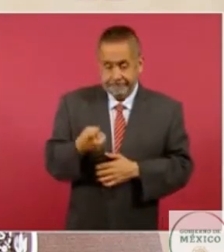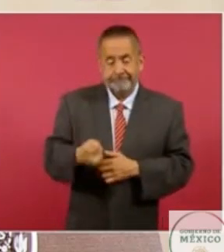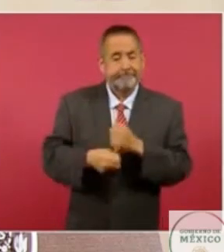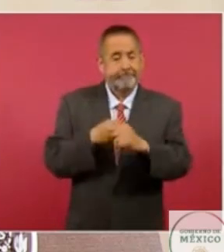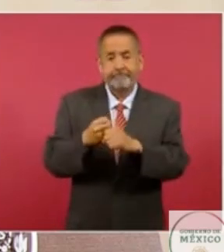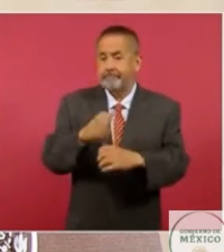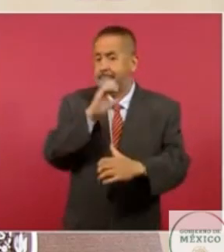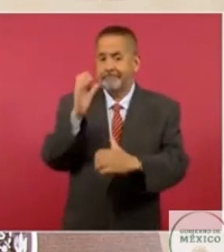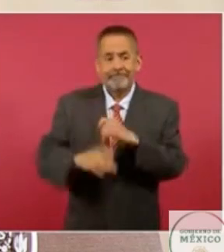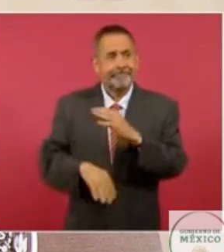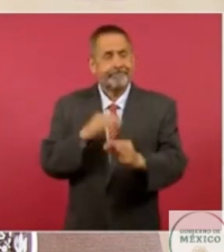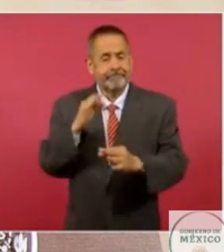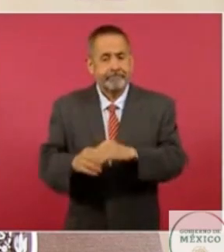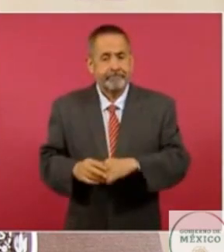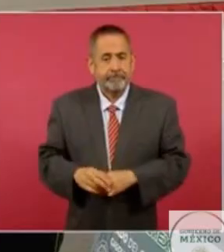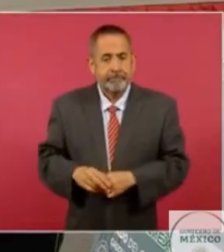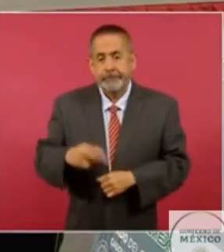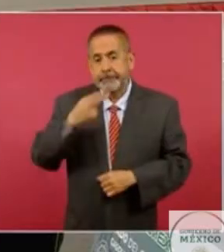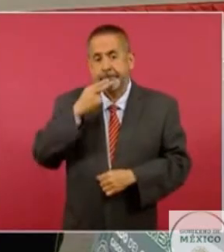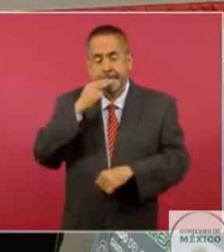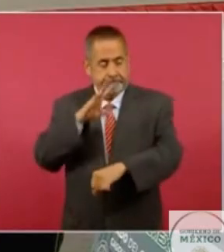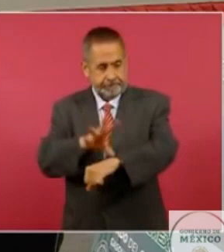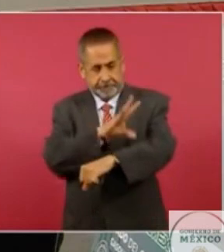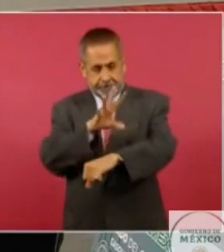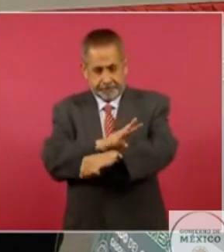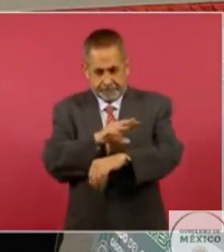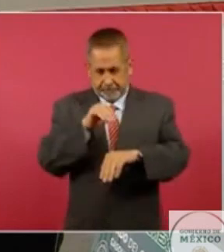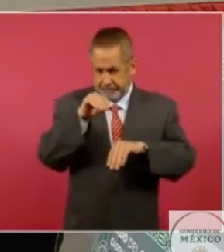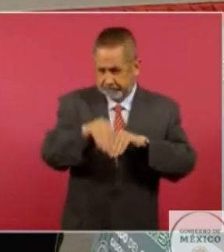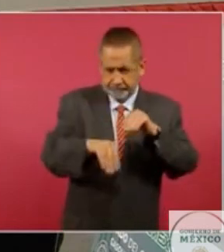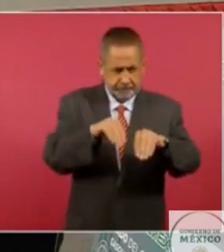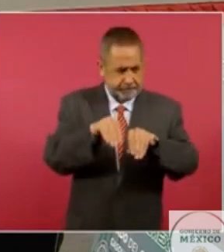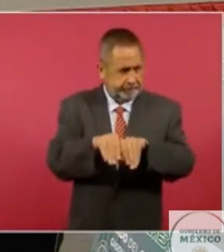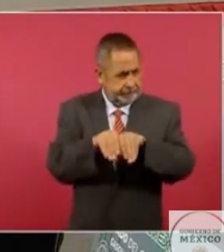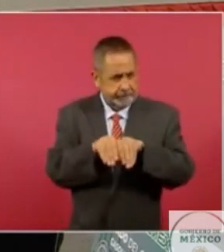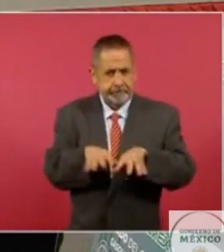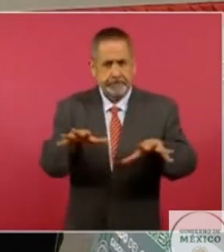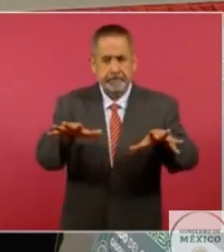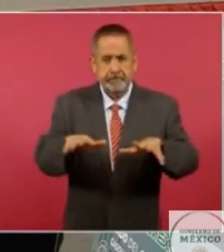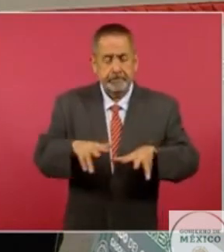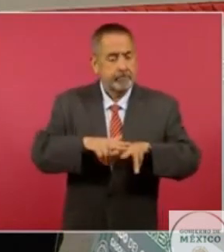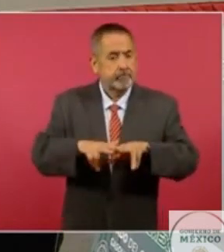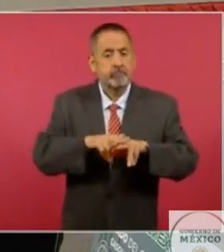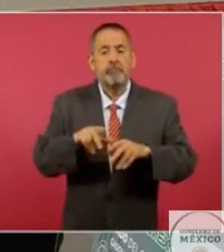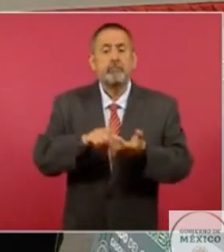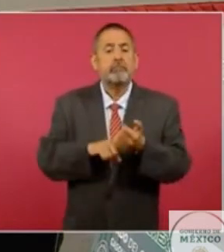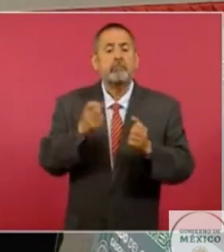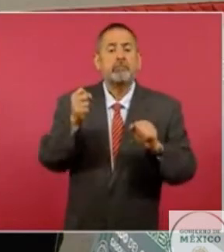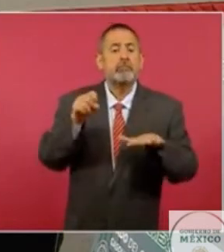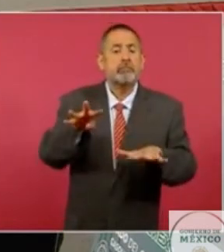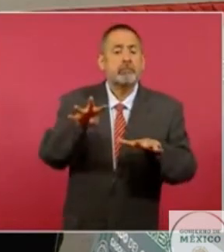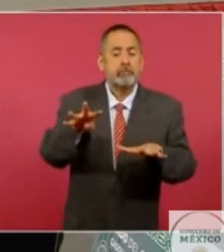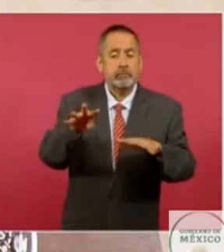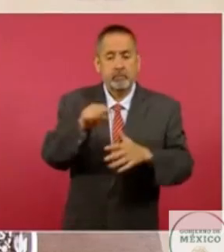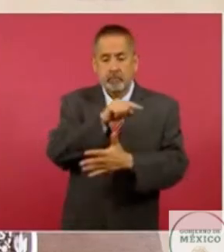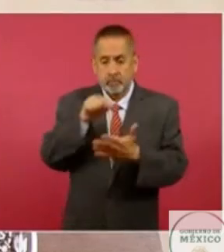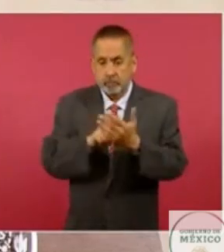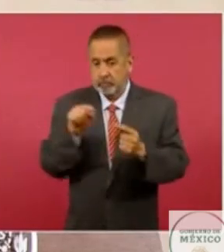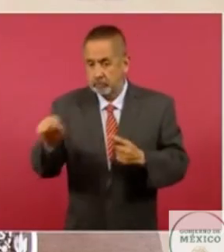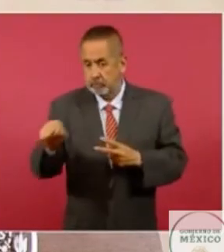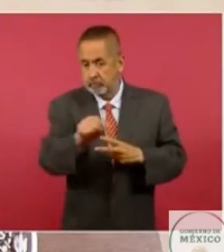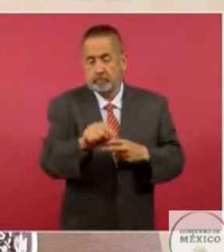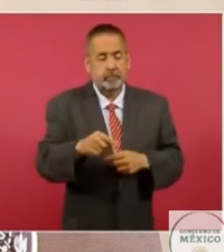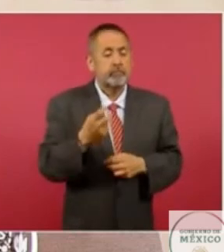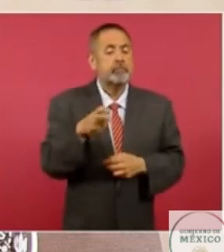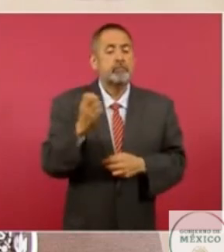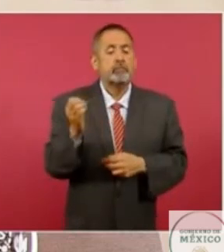La energización y la puesta en servicio de estas 19 obras se concluirán en octubre